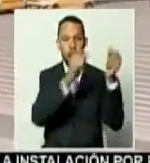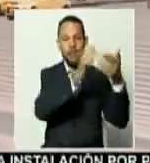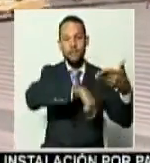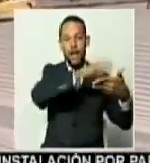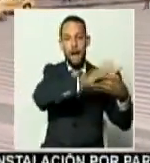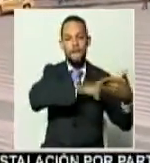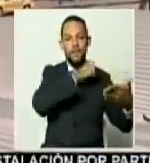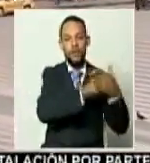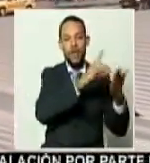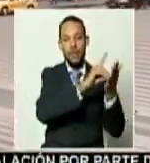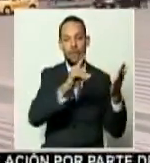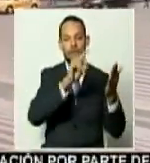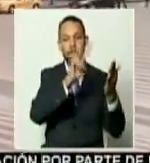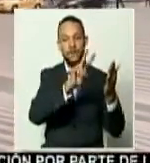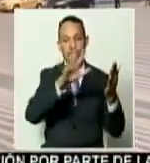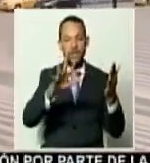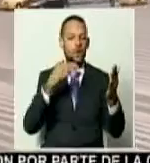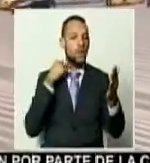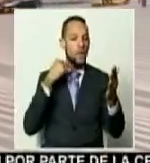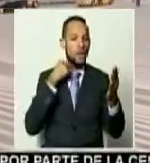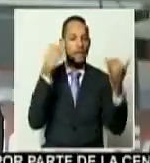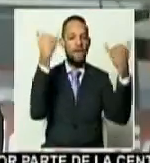decreto el próximo 25 de noviembre.